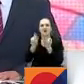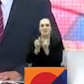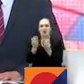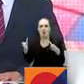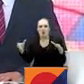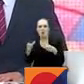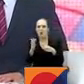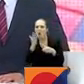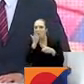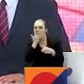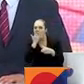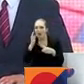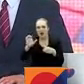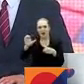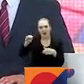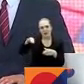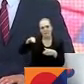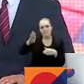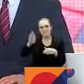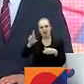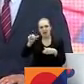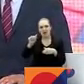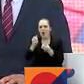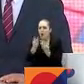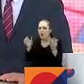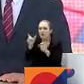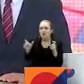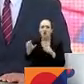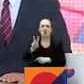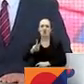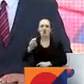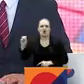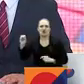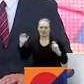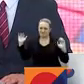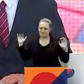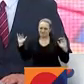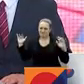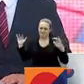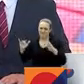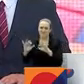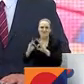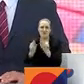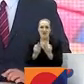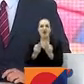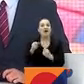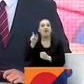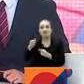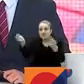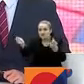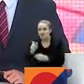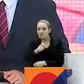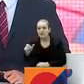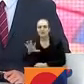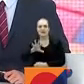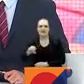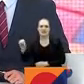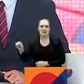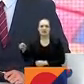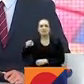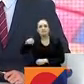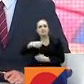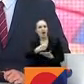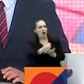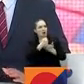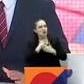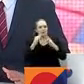Parque Nacional para acampar y pedir ayudas económicas. Los más de 500 indígenas aseguran que necesitan auxilios para vivienda.